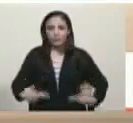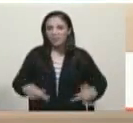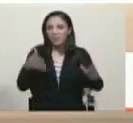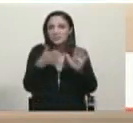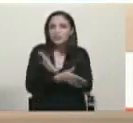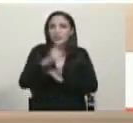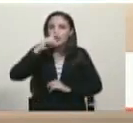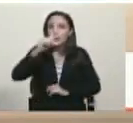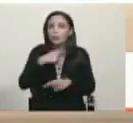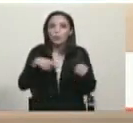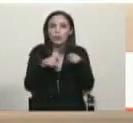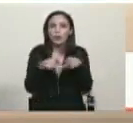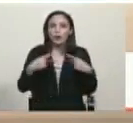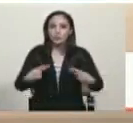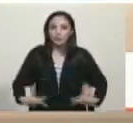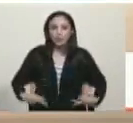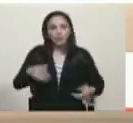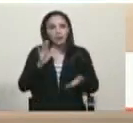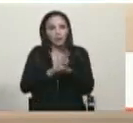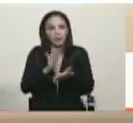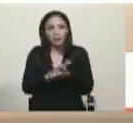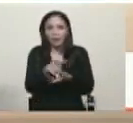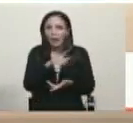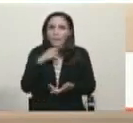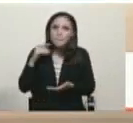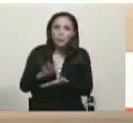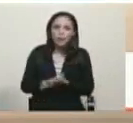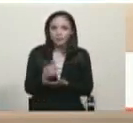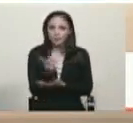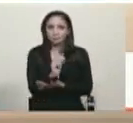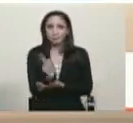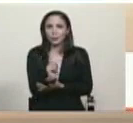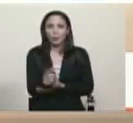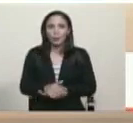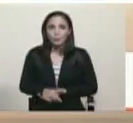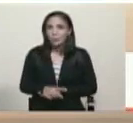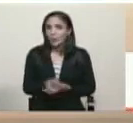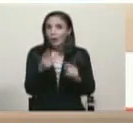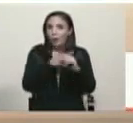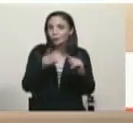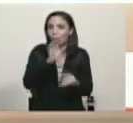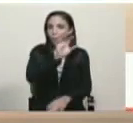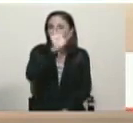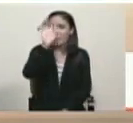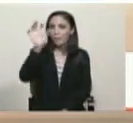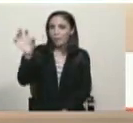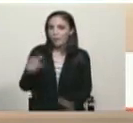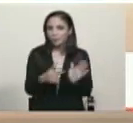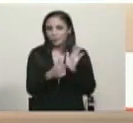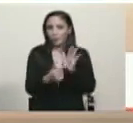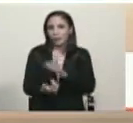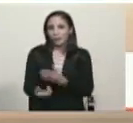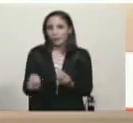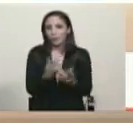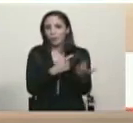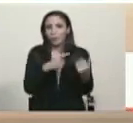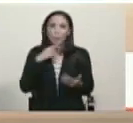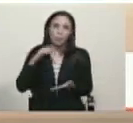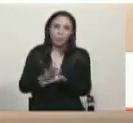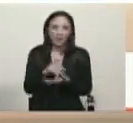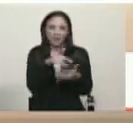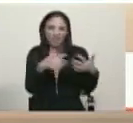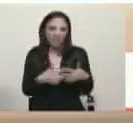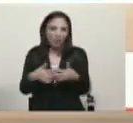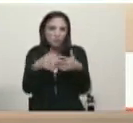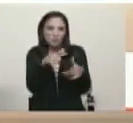venezolanos. Nosotros no representamos muerte, la muerte la representan otros países, la muerte la representan los Estados Unidos.